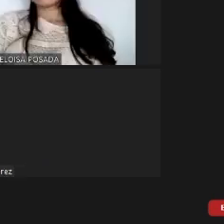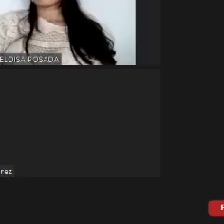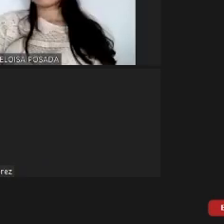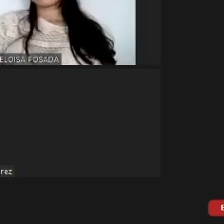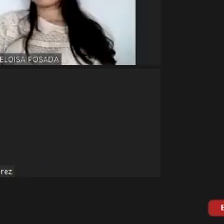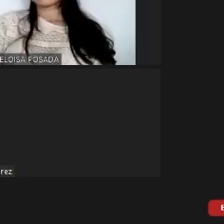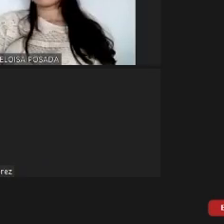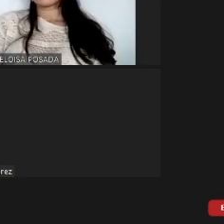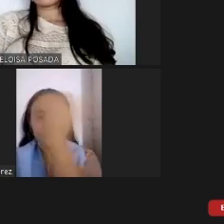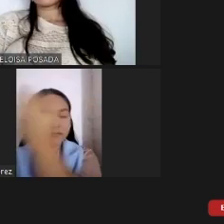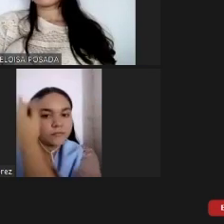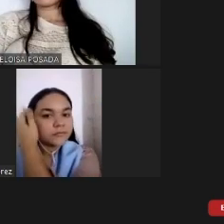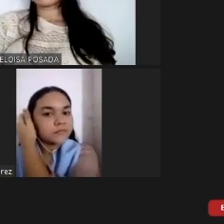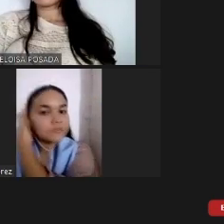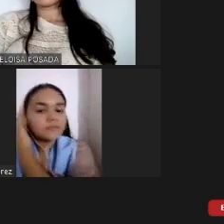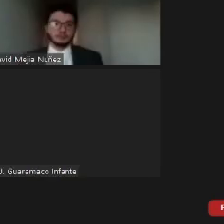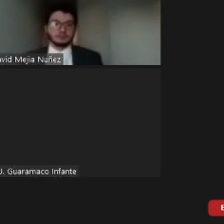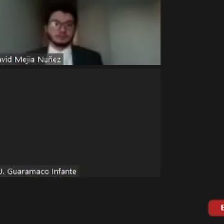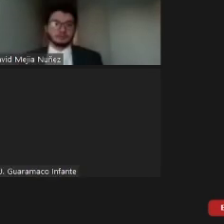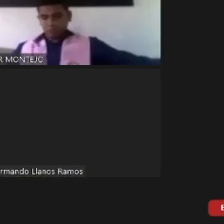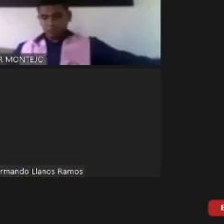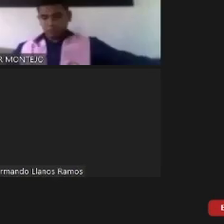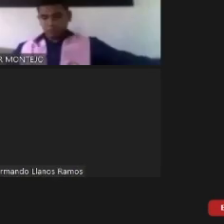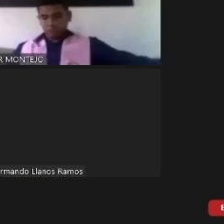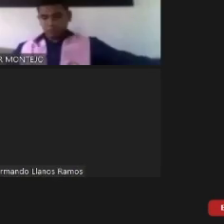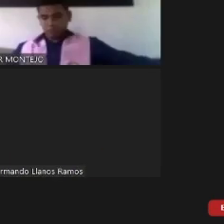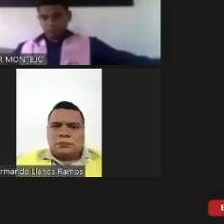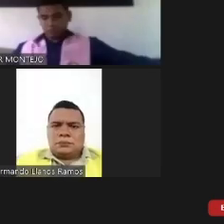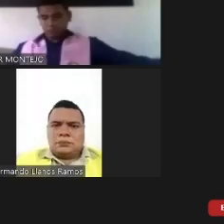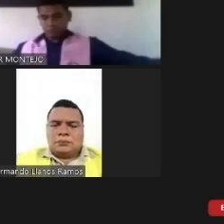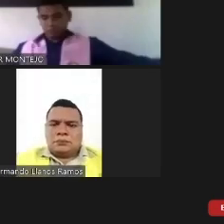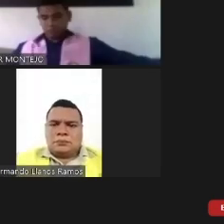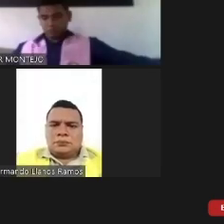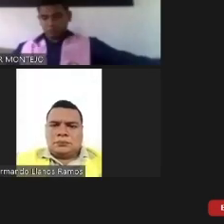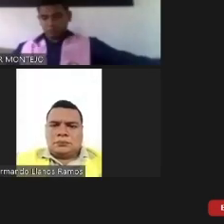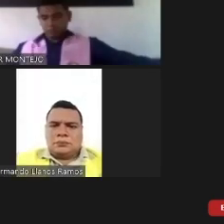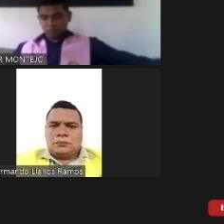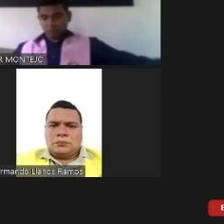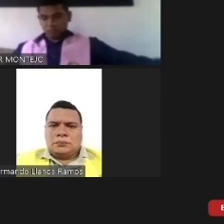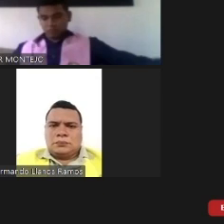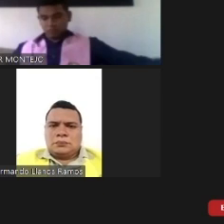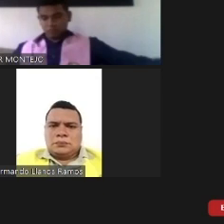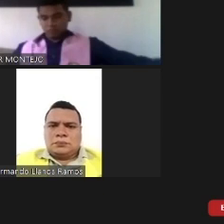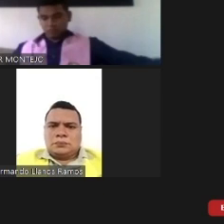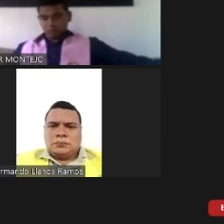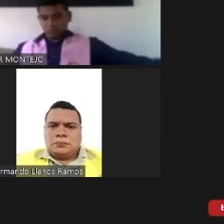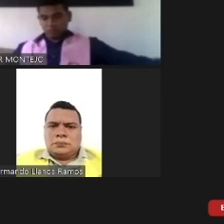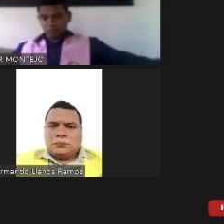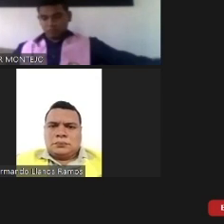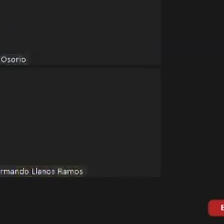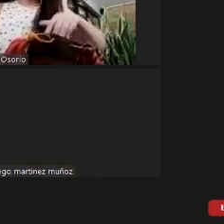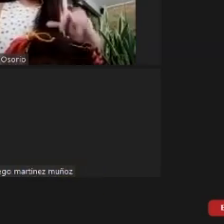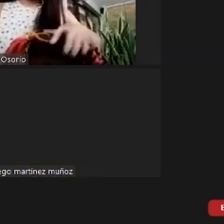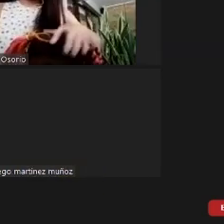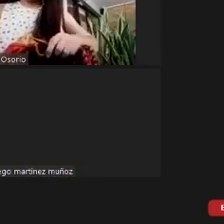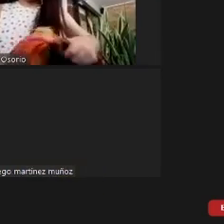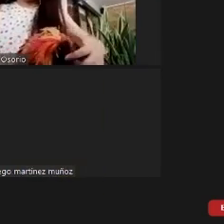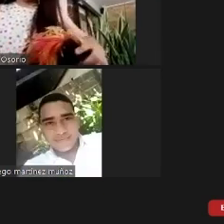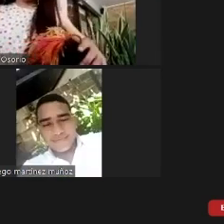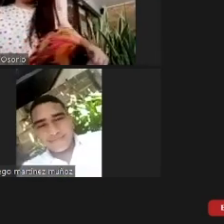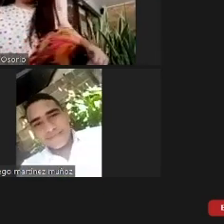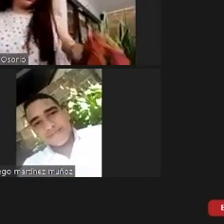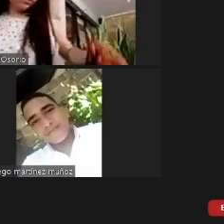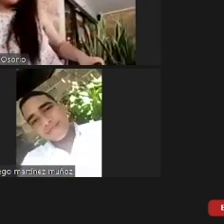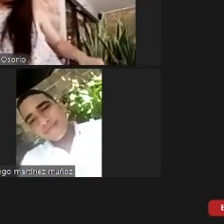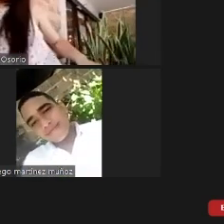Torralbo Rojano. Brainer Joseph Torres Nieves. Lojana Marcela Ávila Figueroa. Marlon Aldair Jaraba